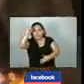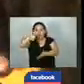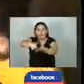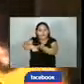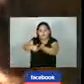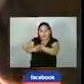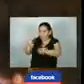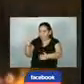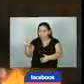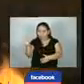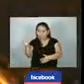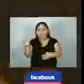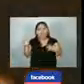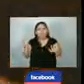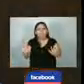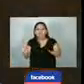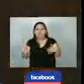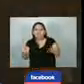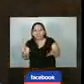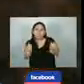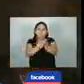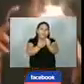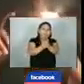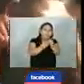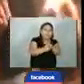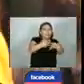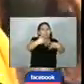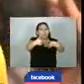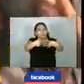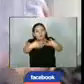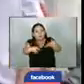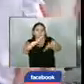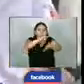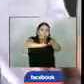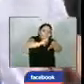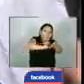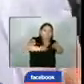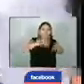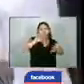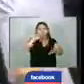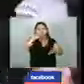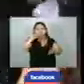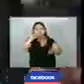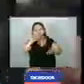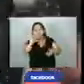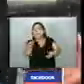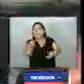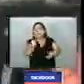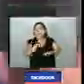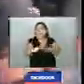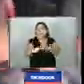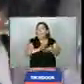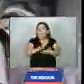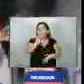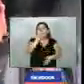periodo. Todos son acusados por los delitos de apropiación indebida de retenciones por un monto que sobrepasa